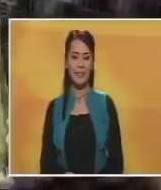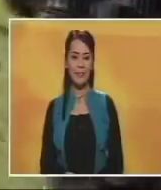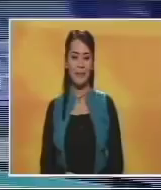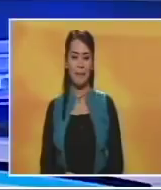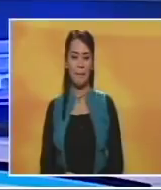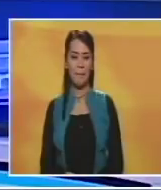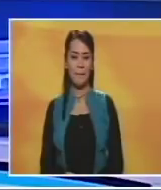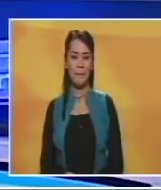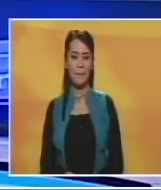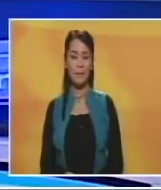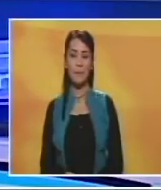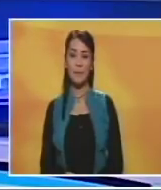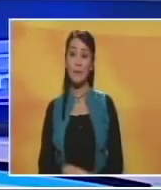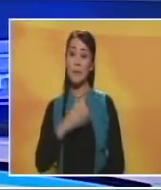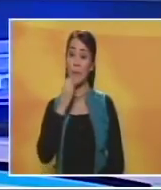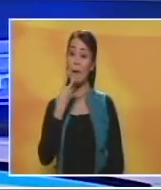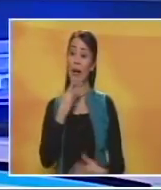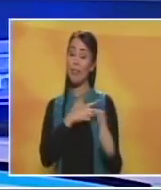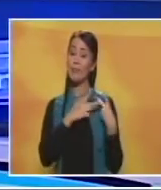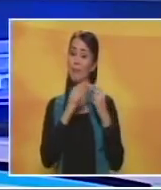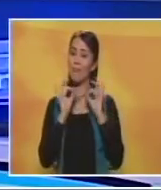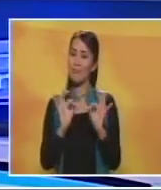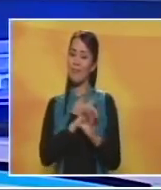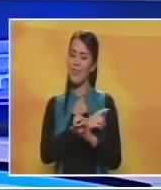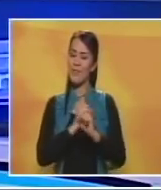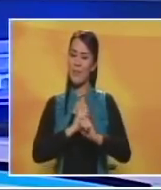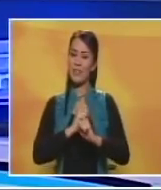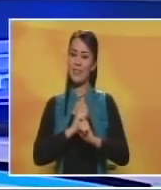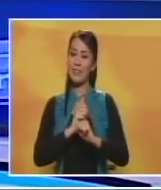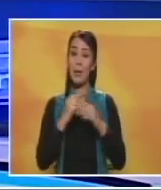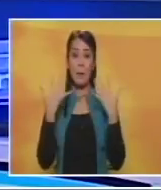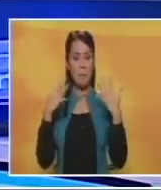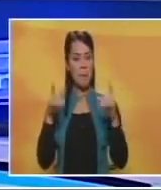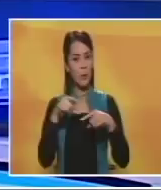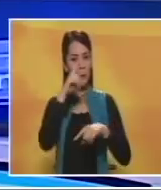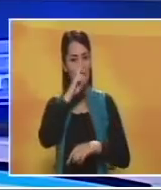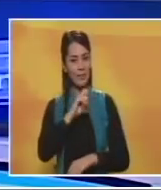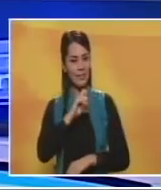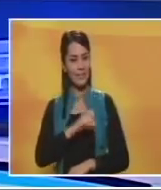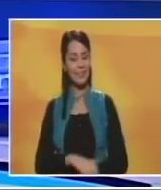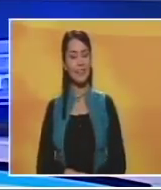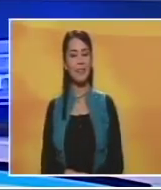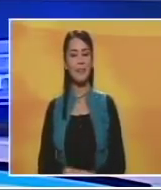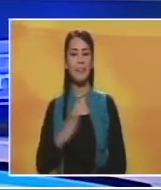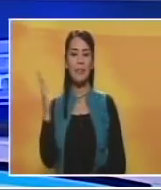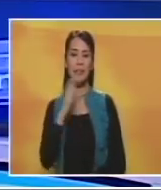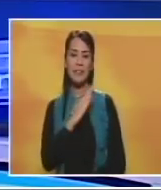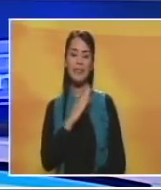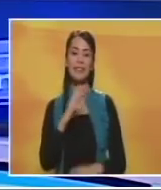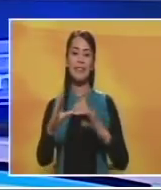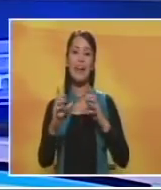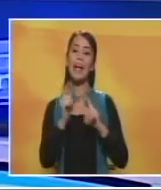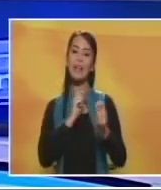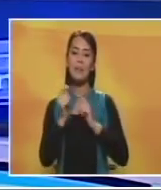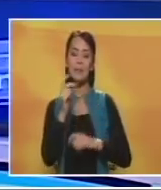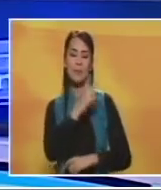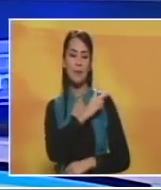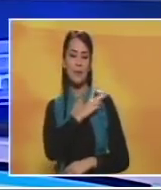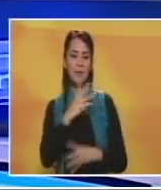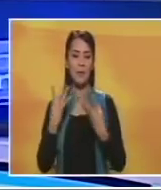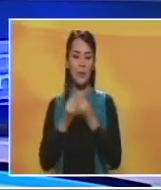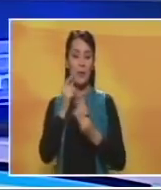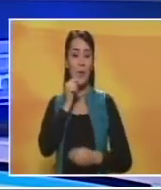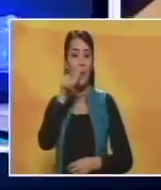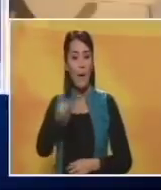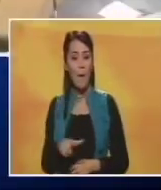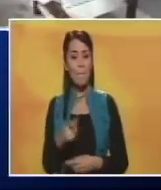¡Qué valiente! ¡Qué manera de celebrar el cumpleaños! A regreso en entrevista a Venevisión nos acompaña José Manuel